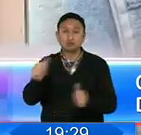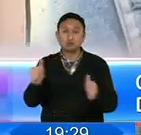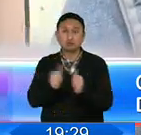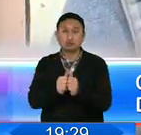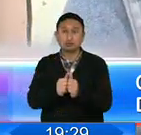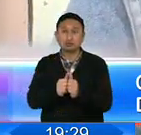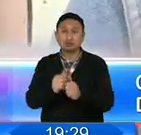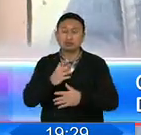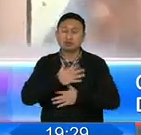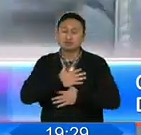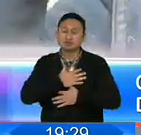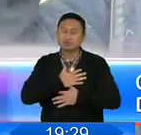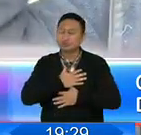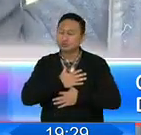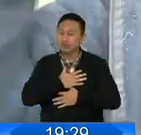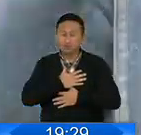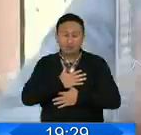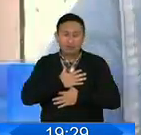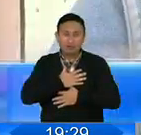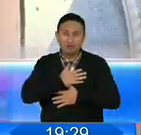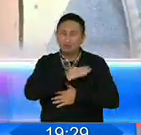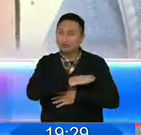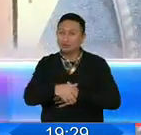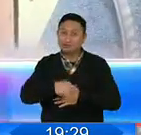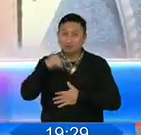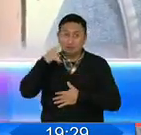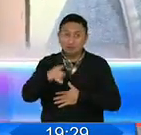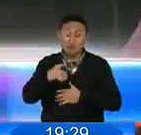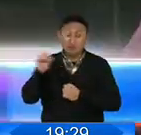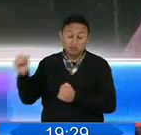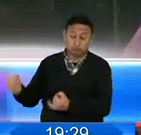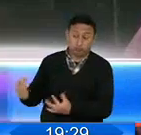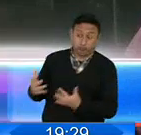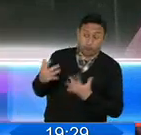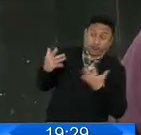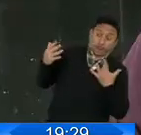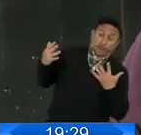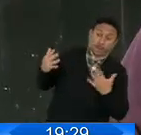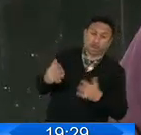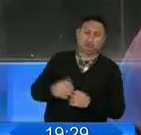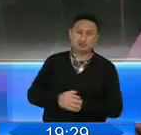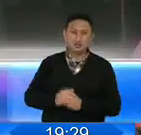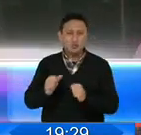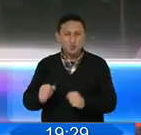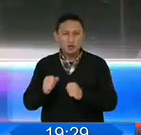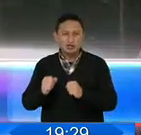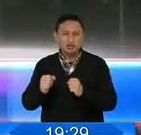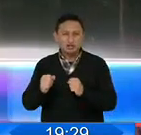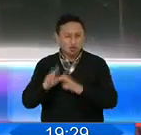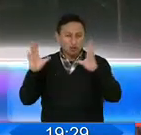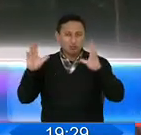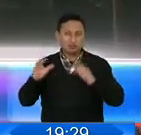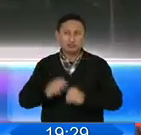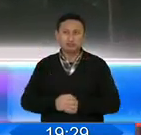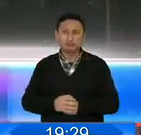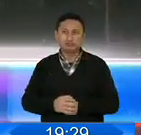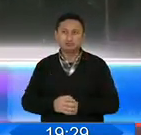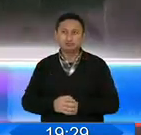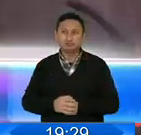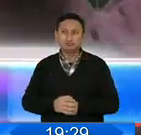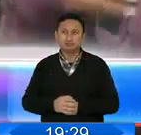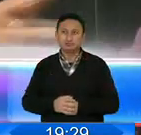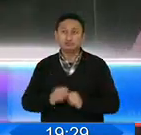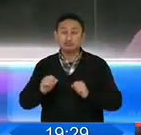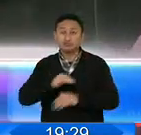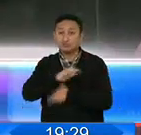susto porque todo se fue la llama hasta el frente donde yo estaba. Fue como una llamarada de lo que es de candela. Hoy